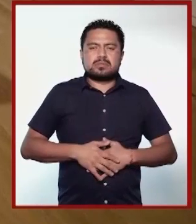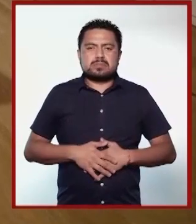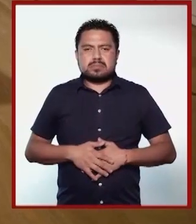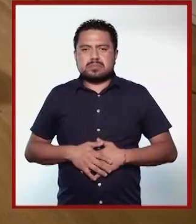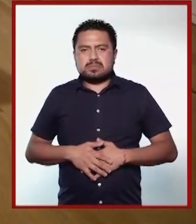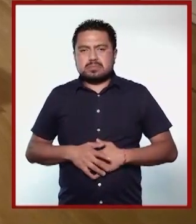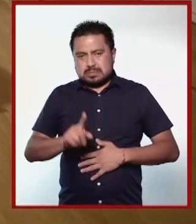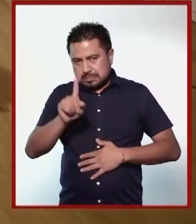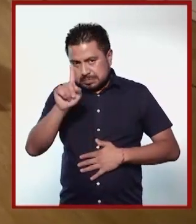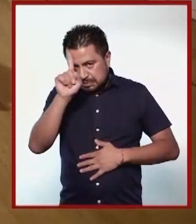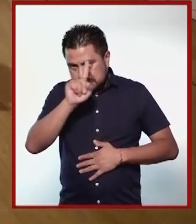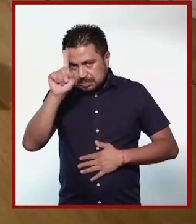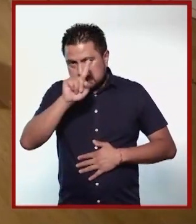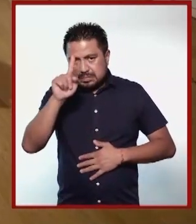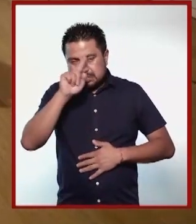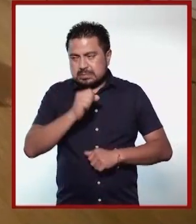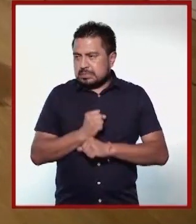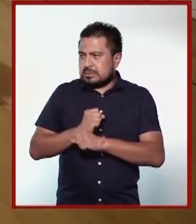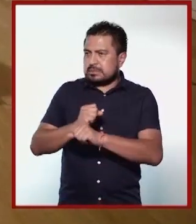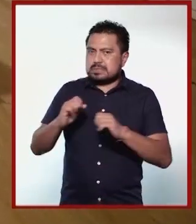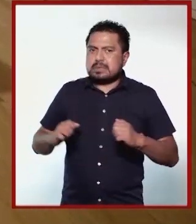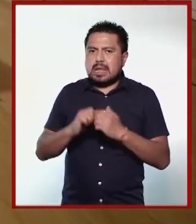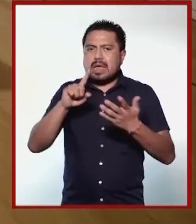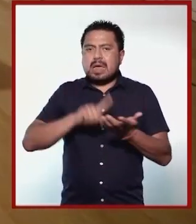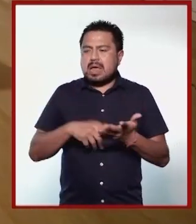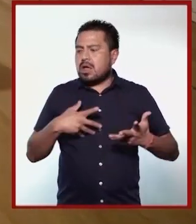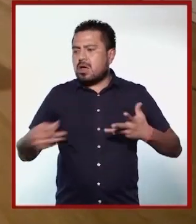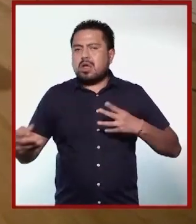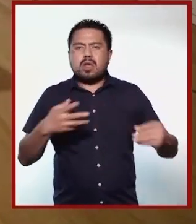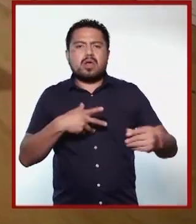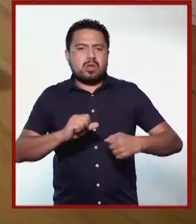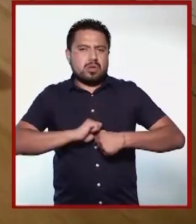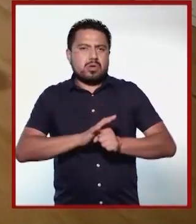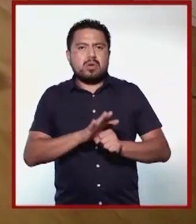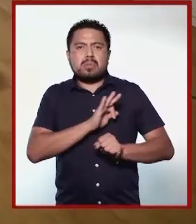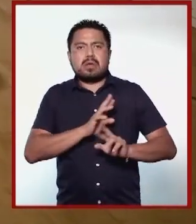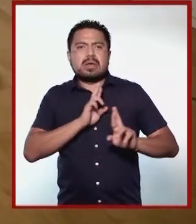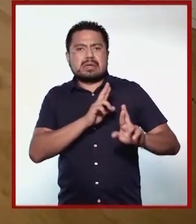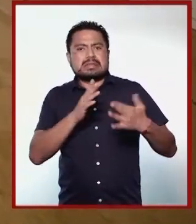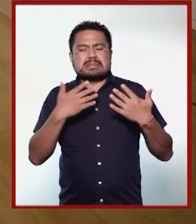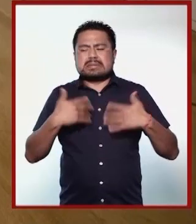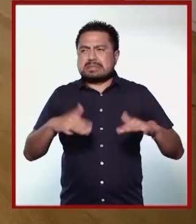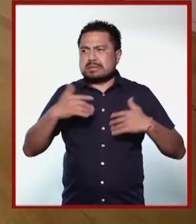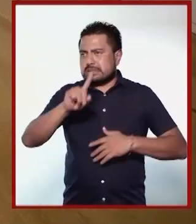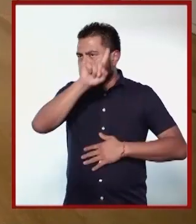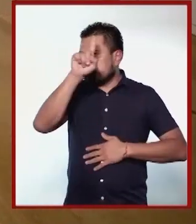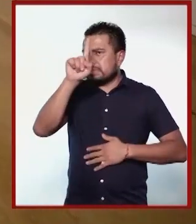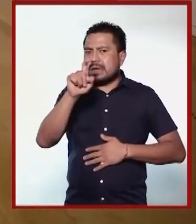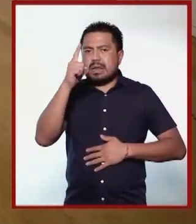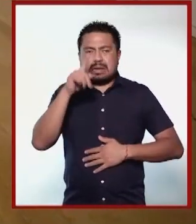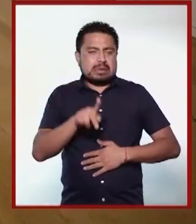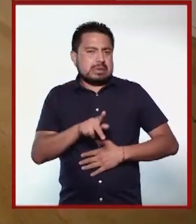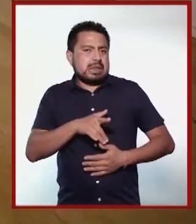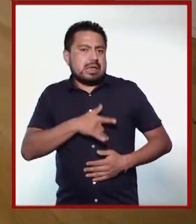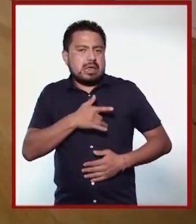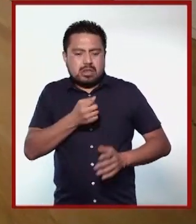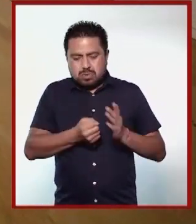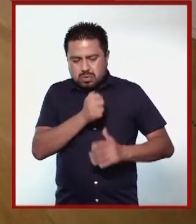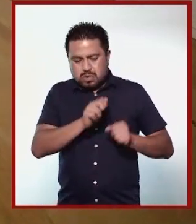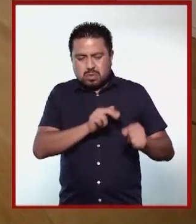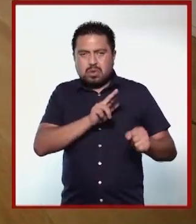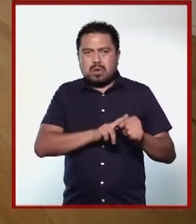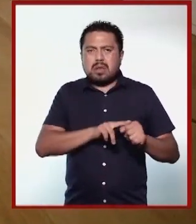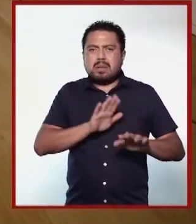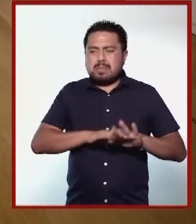Las recomendaciones para la prevención de contagios por COVID-19 pueden resultar desconcertantes. Pareciera que la nueva normalidad